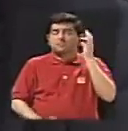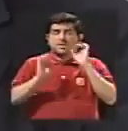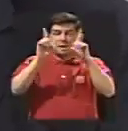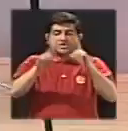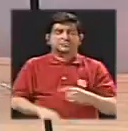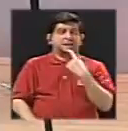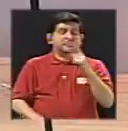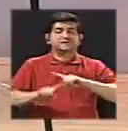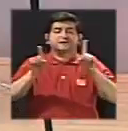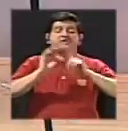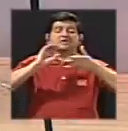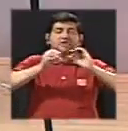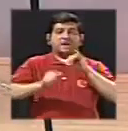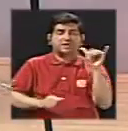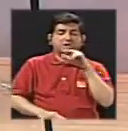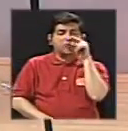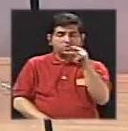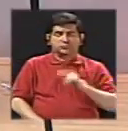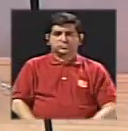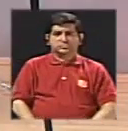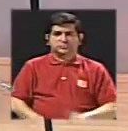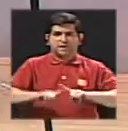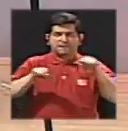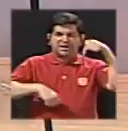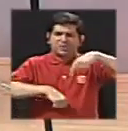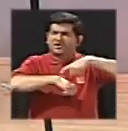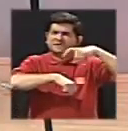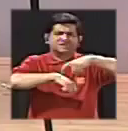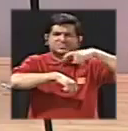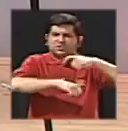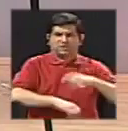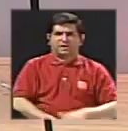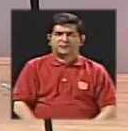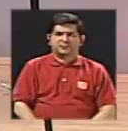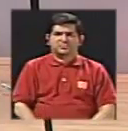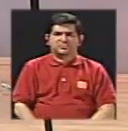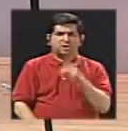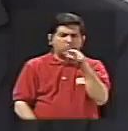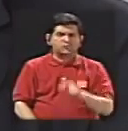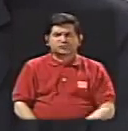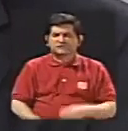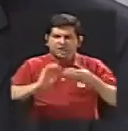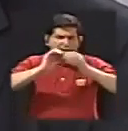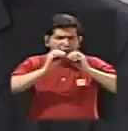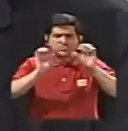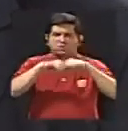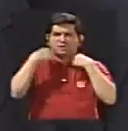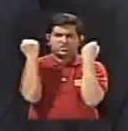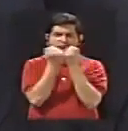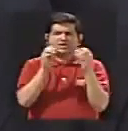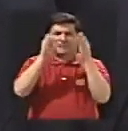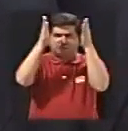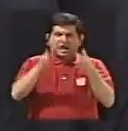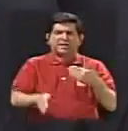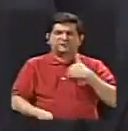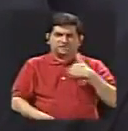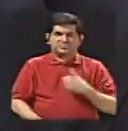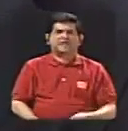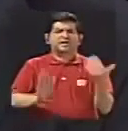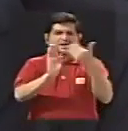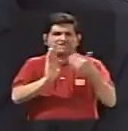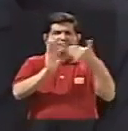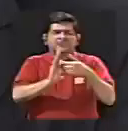otras cifras, ustedes también. Pero en estos momentos, ¿cuál es el balance que ustedes como sindicato de los educadores tienen acerca de la